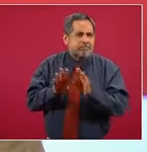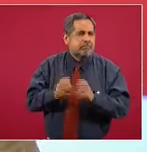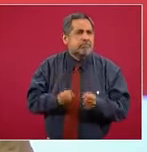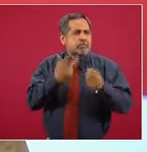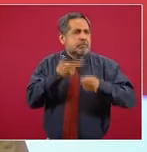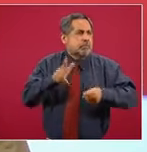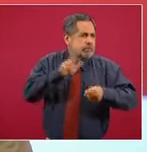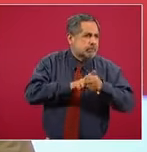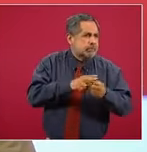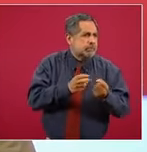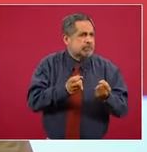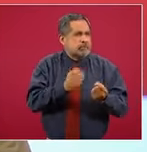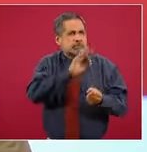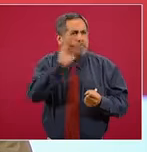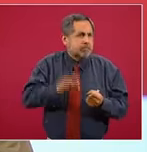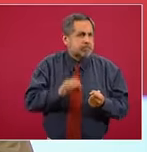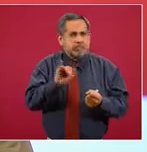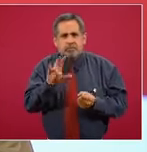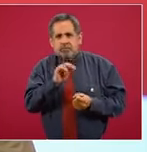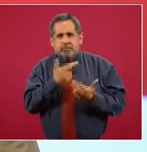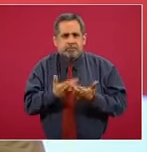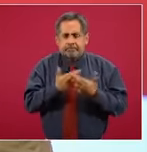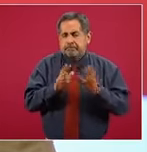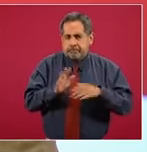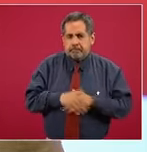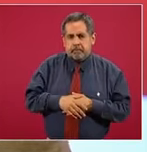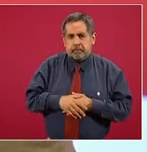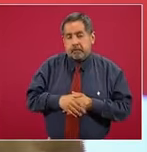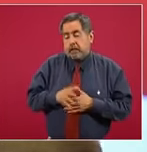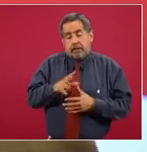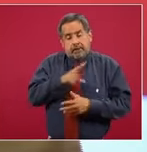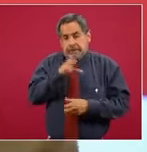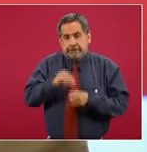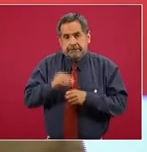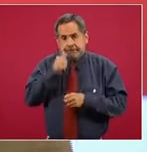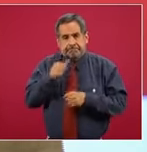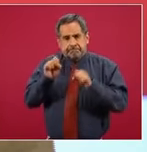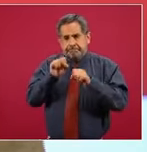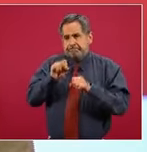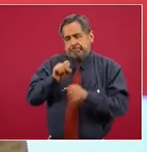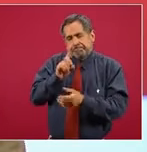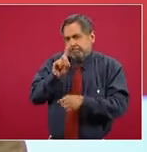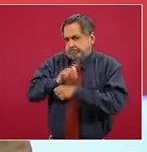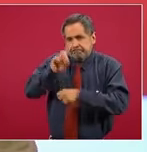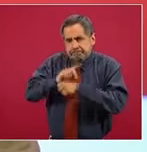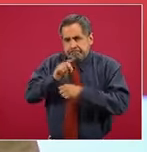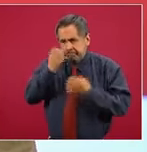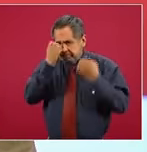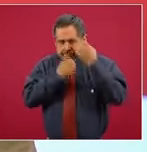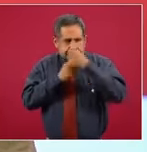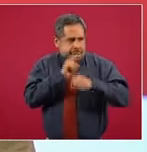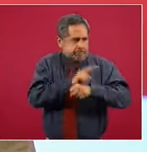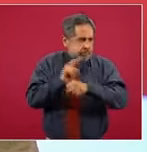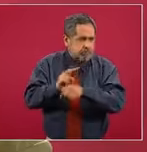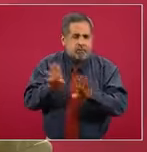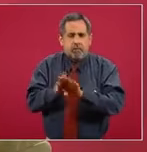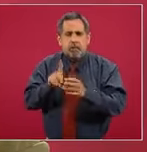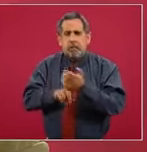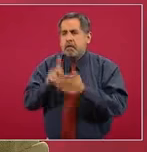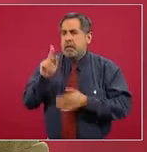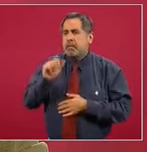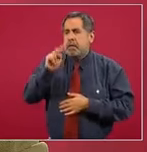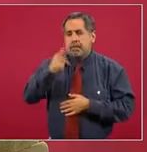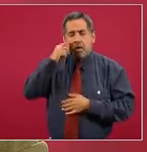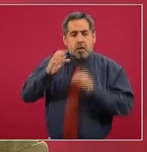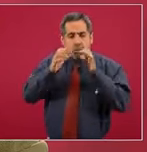capacidad hospitalaria, es parte de nuestro sistema de monitoreo diario y también de las estrategias de comunicación